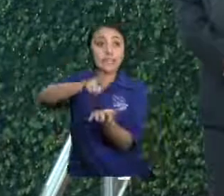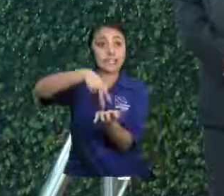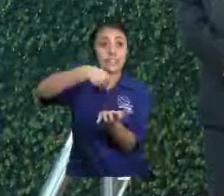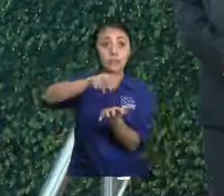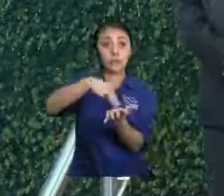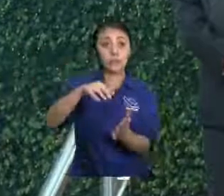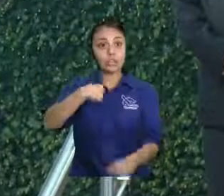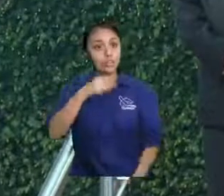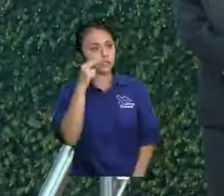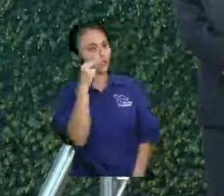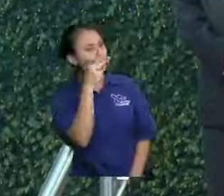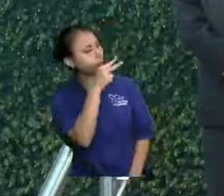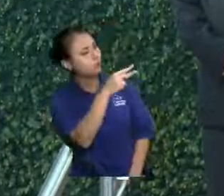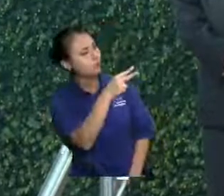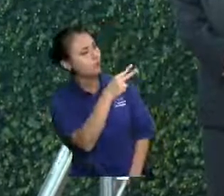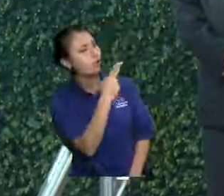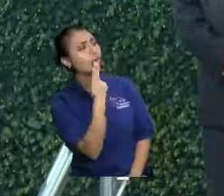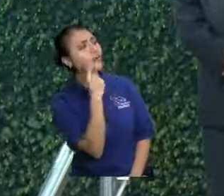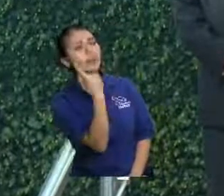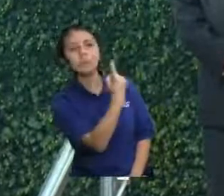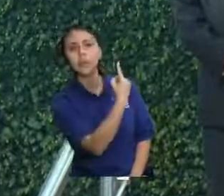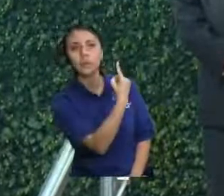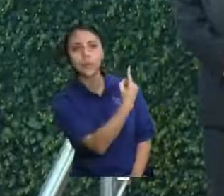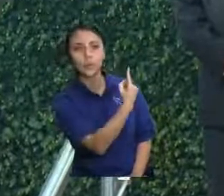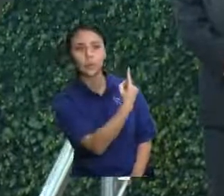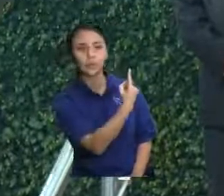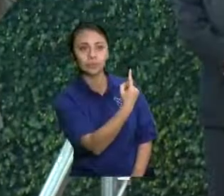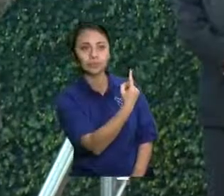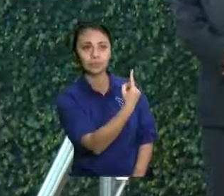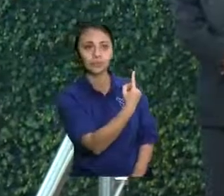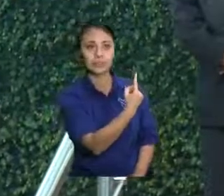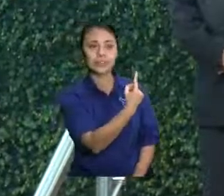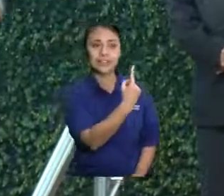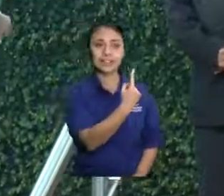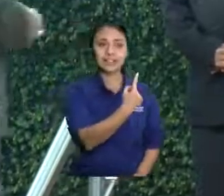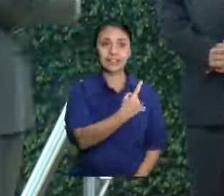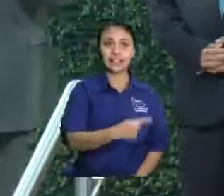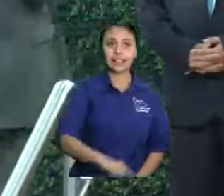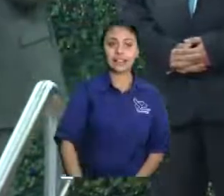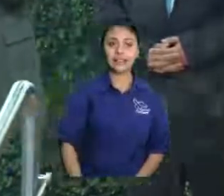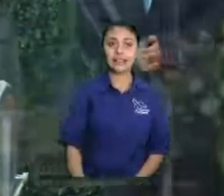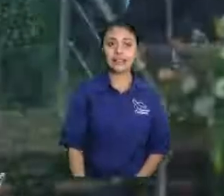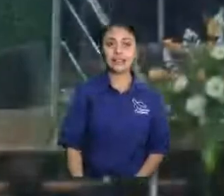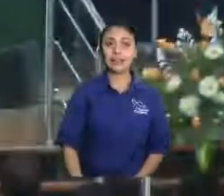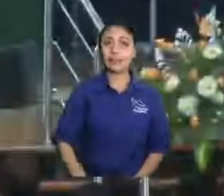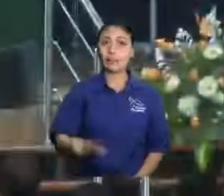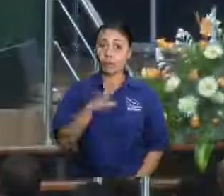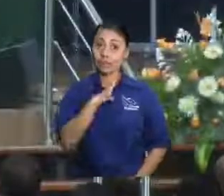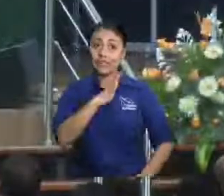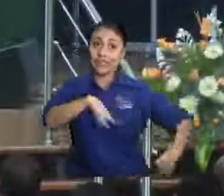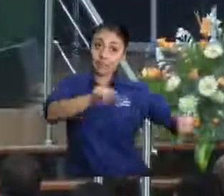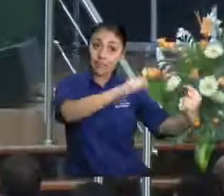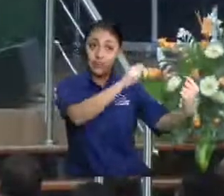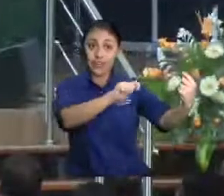voy viendo a un hermano que mientras estaban con el violín,